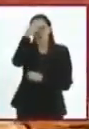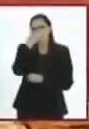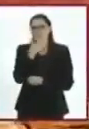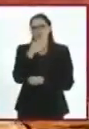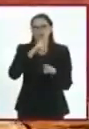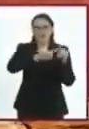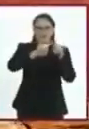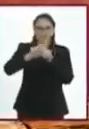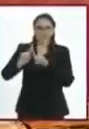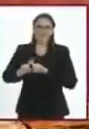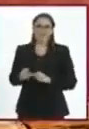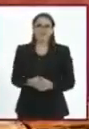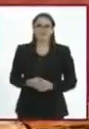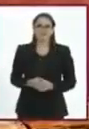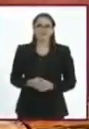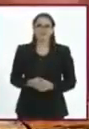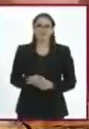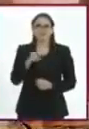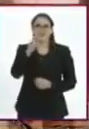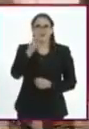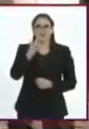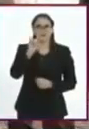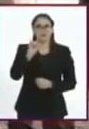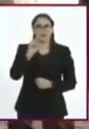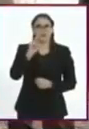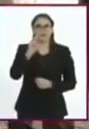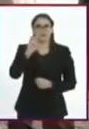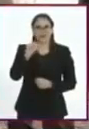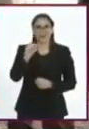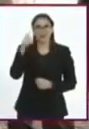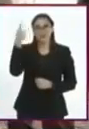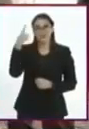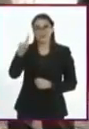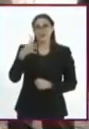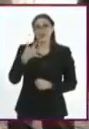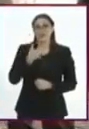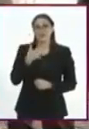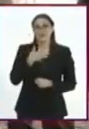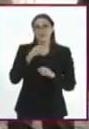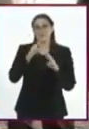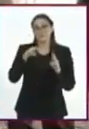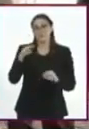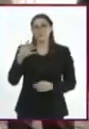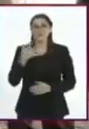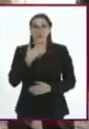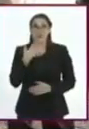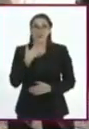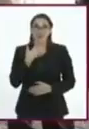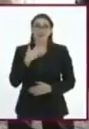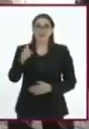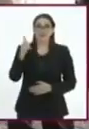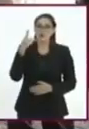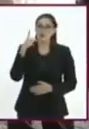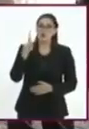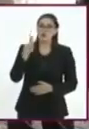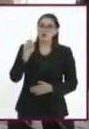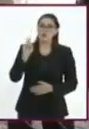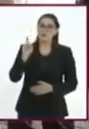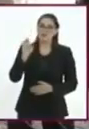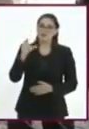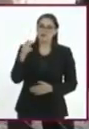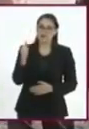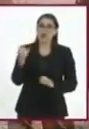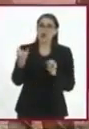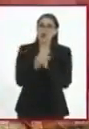música destaca la pirecua, canto tradicional purépecha de Michoacán, que se interpreta tanto en lengua indígena como en